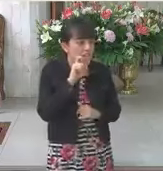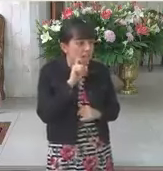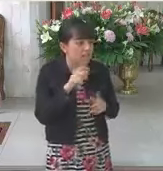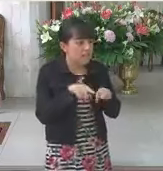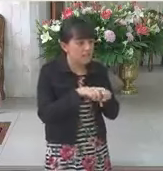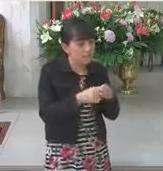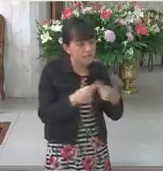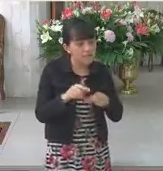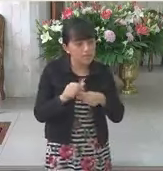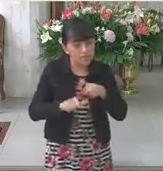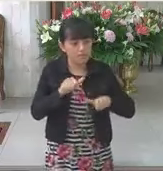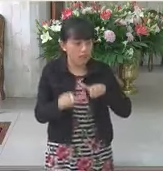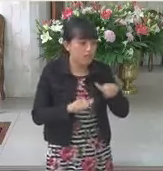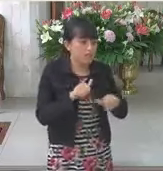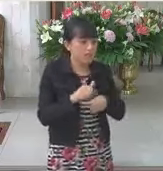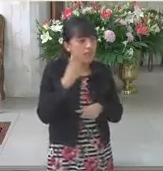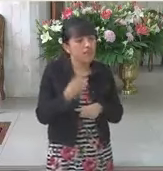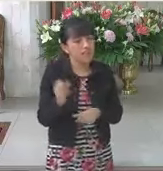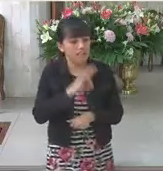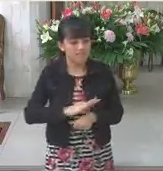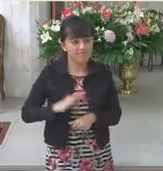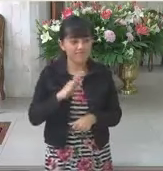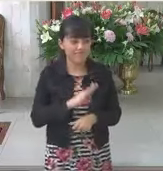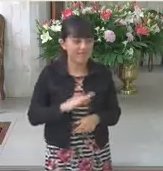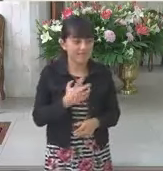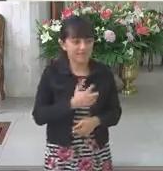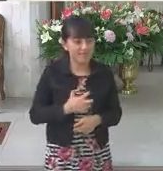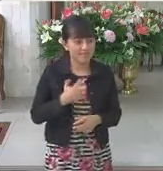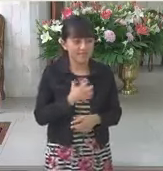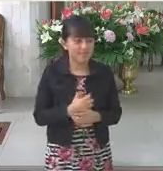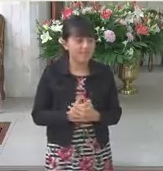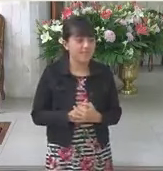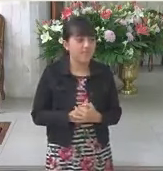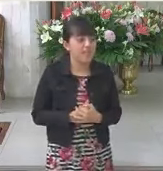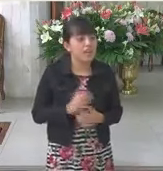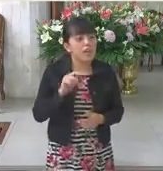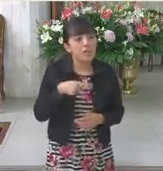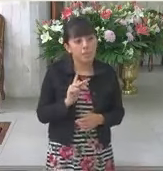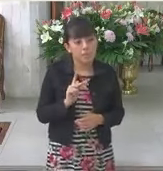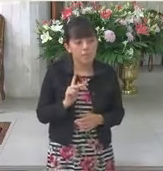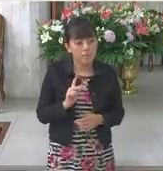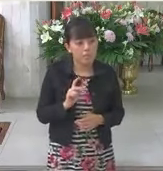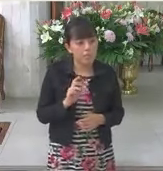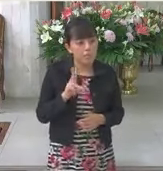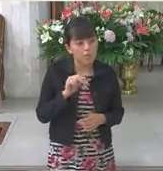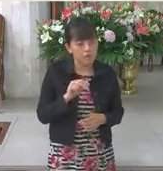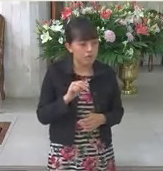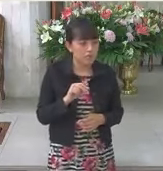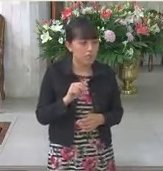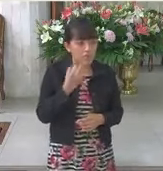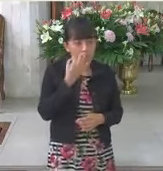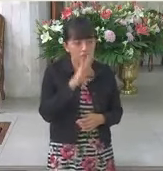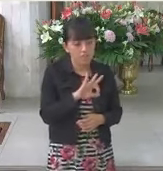mundanas con relación a esto el apóstol Pablo Oh perdón él también pero sobre todo